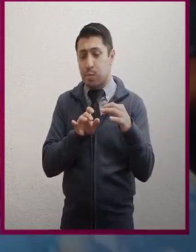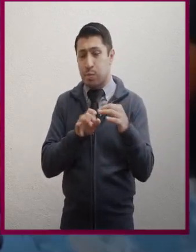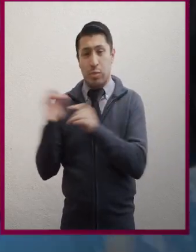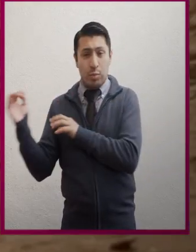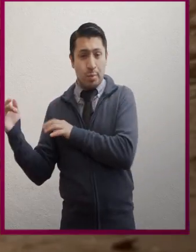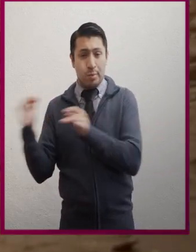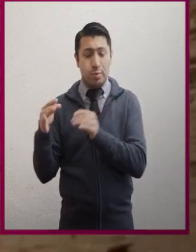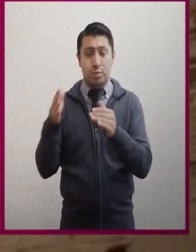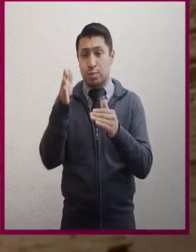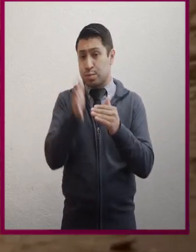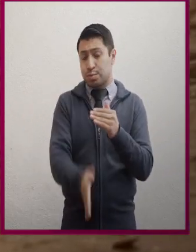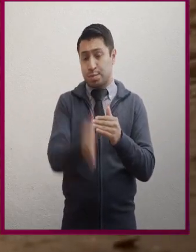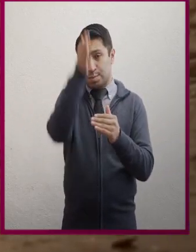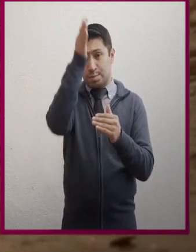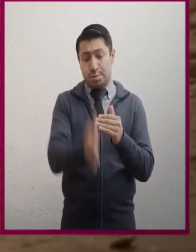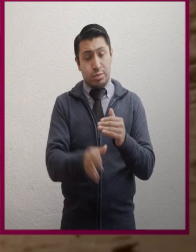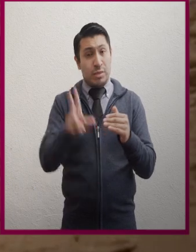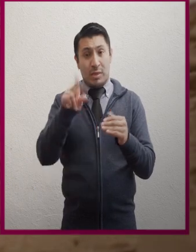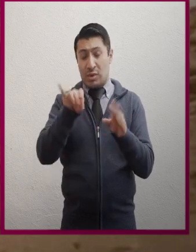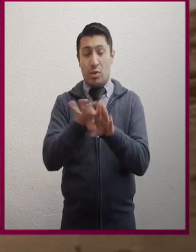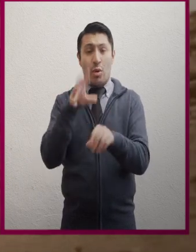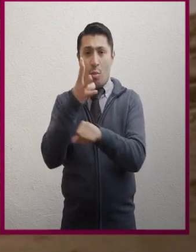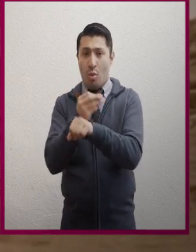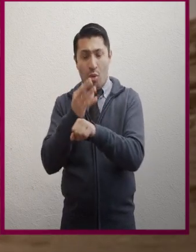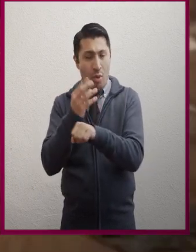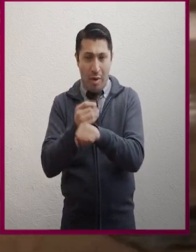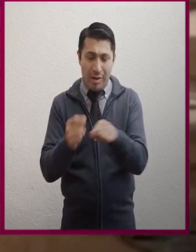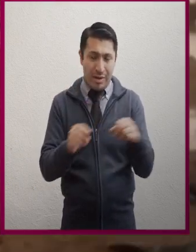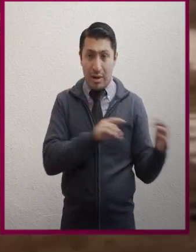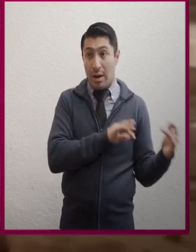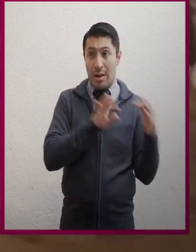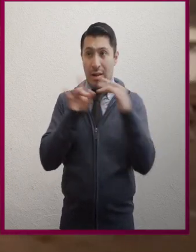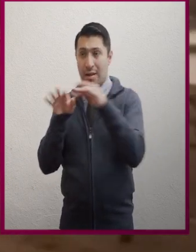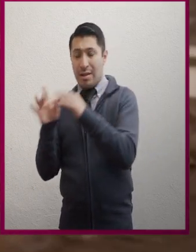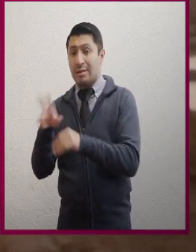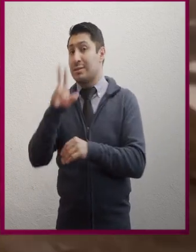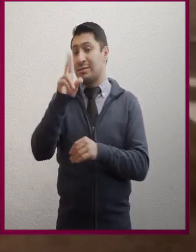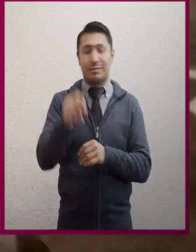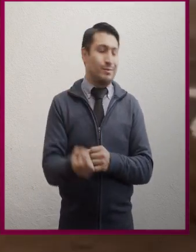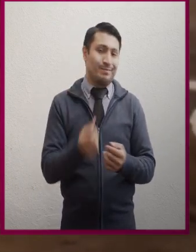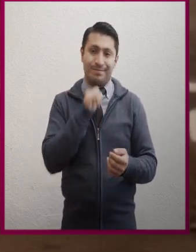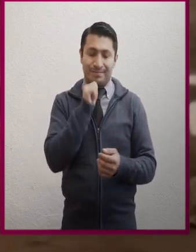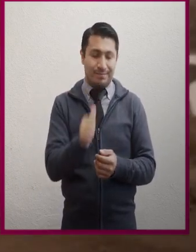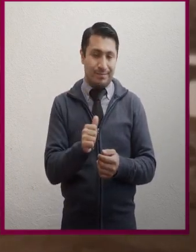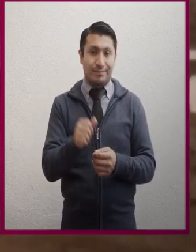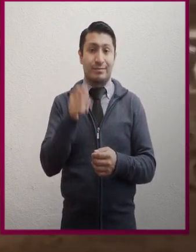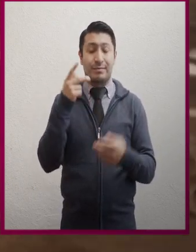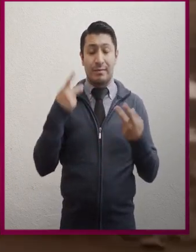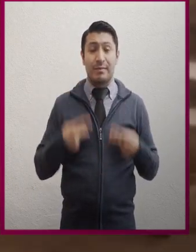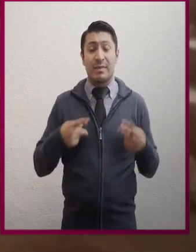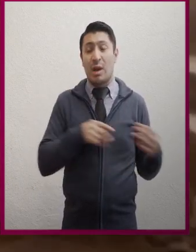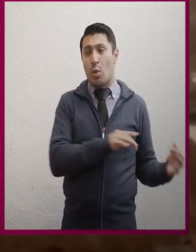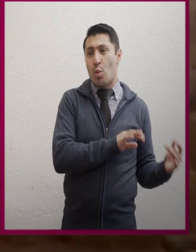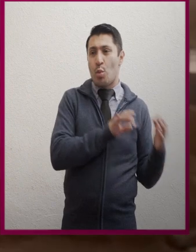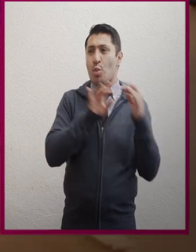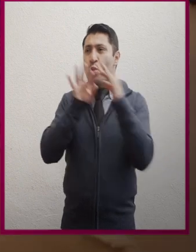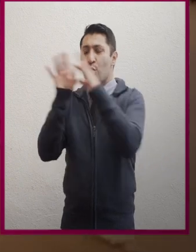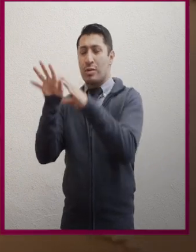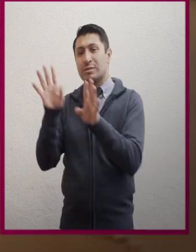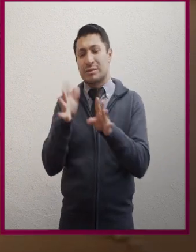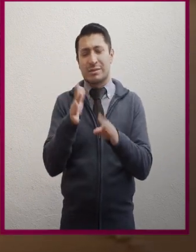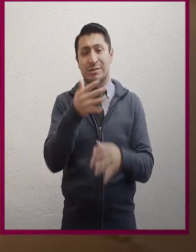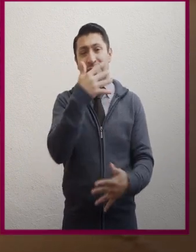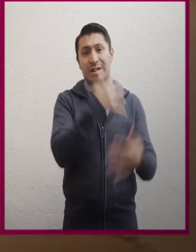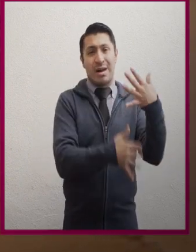de migrantes y no en solucionar las causas que provocan la migración en los países de origen. El migrante